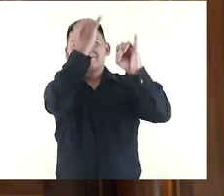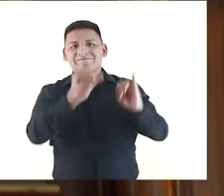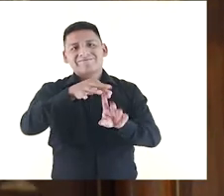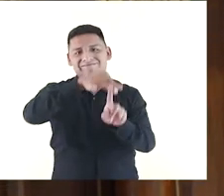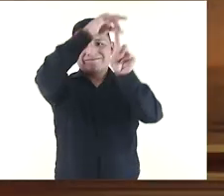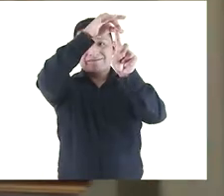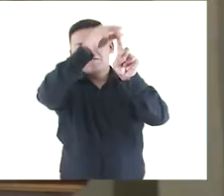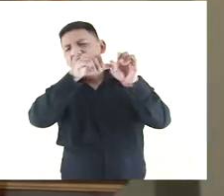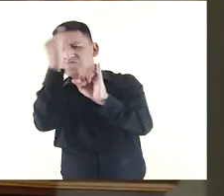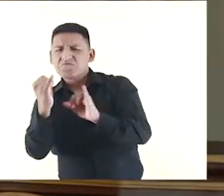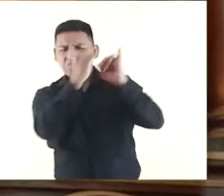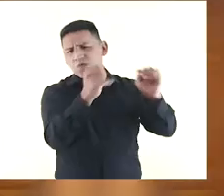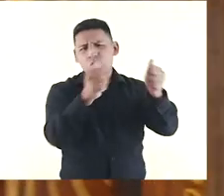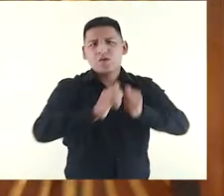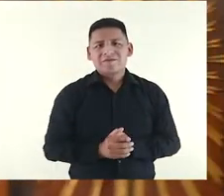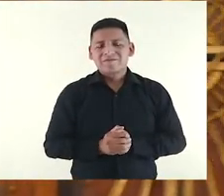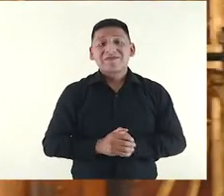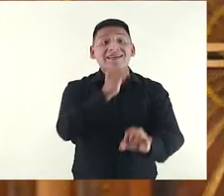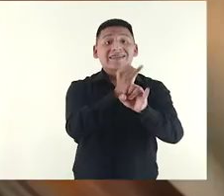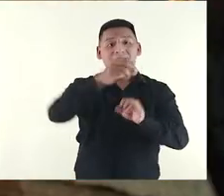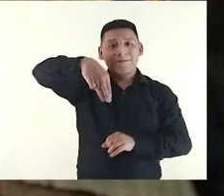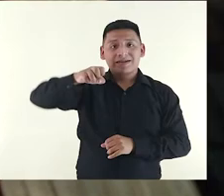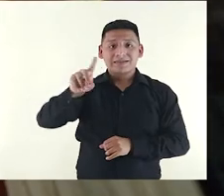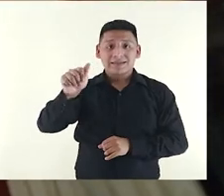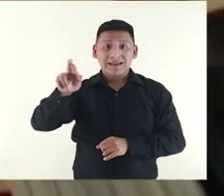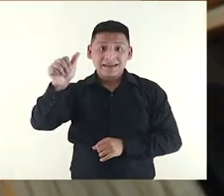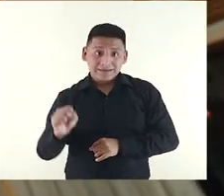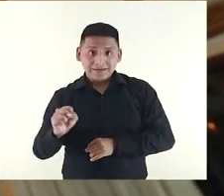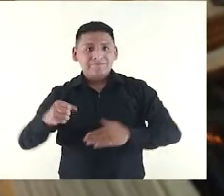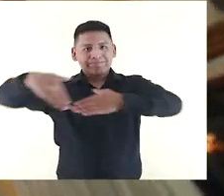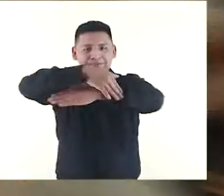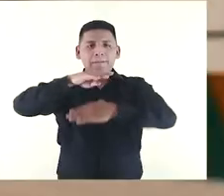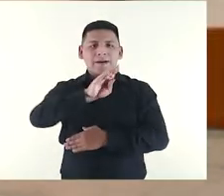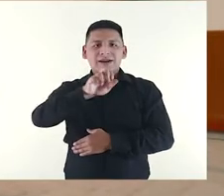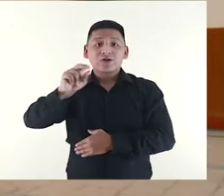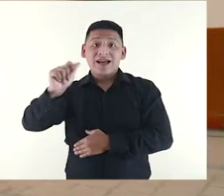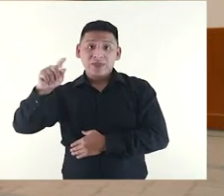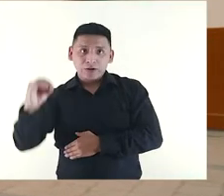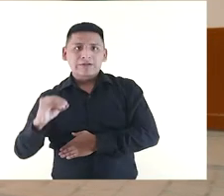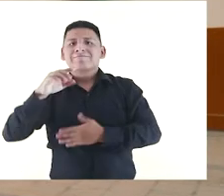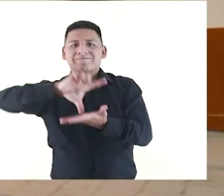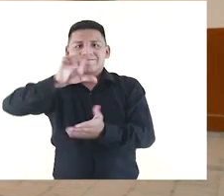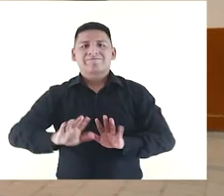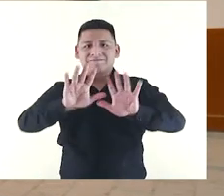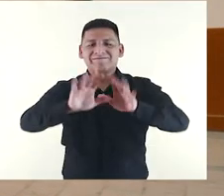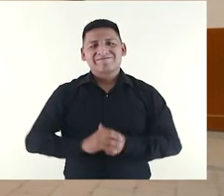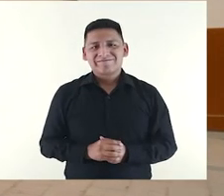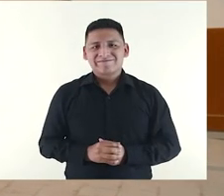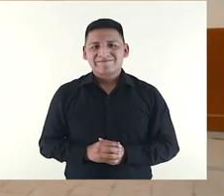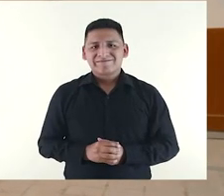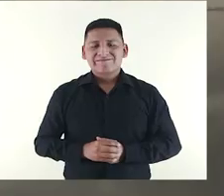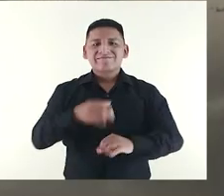como figura central, además de otros santos mercedarios. Iglesia de Mercedarias, un rincón de Barrios Altos que también es